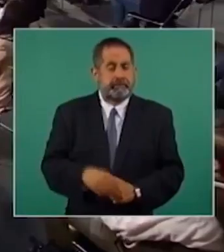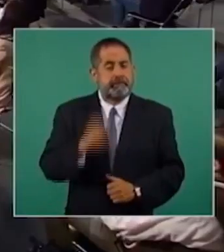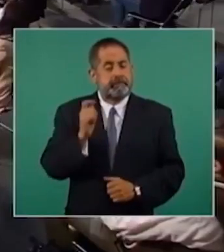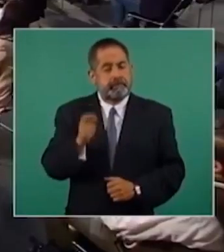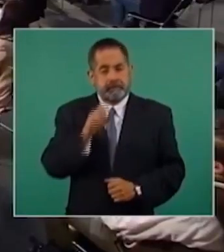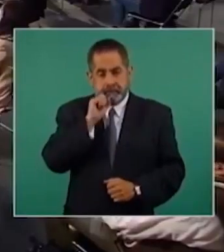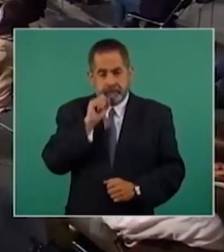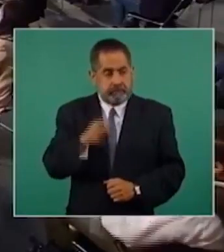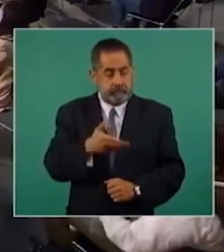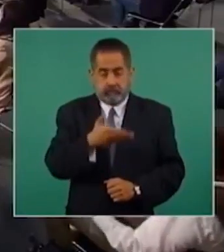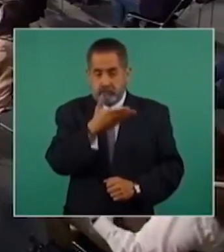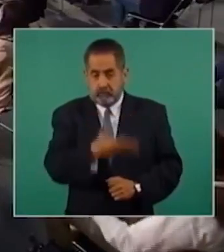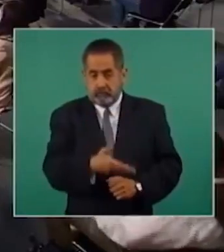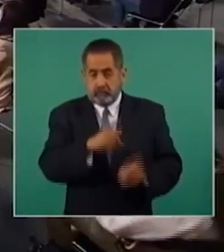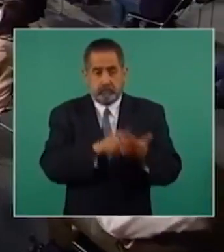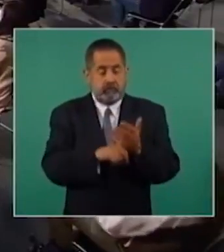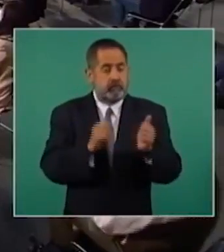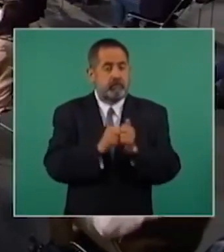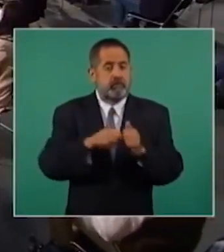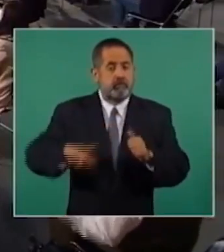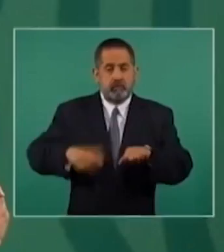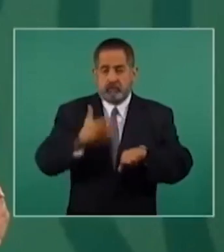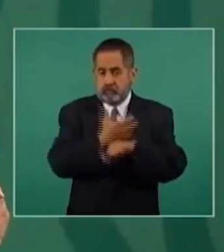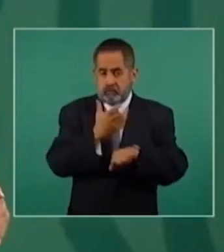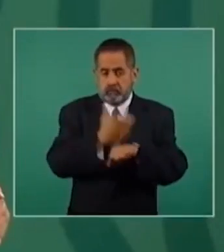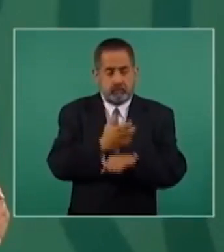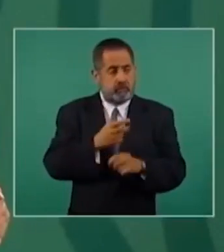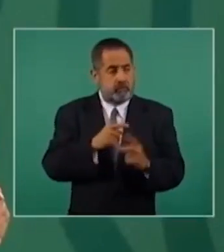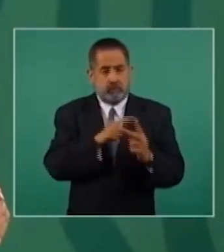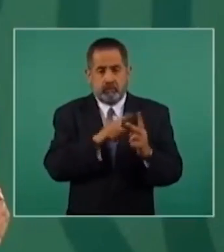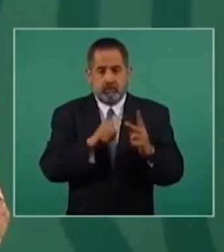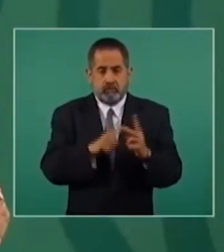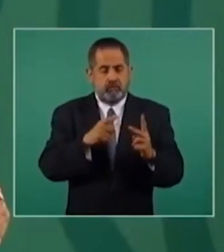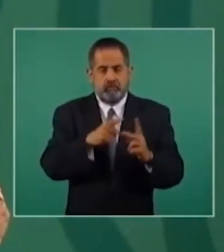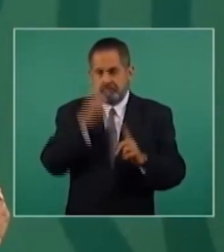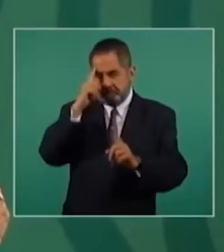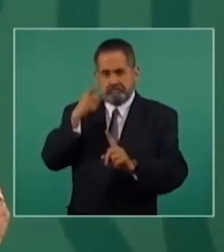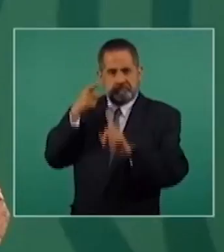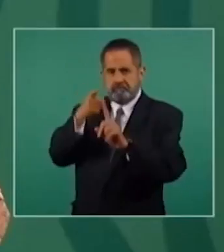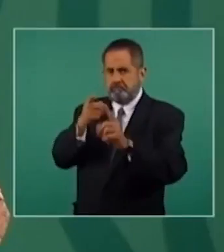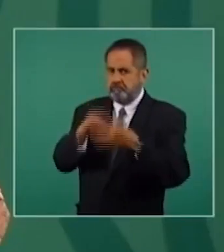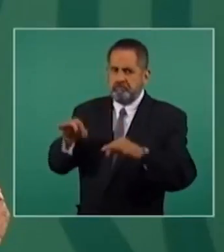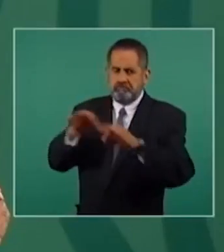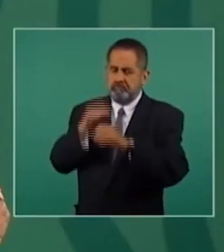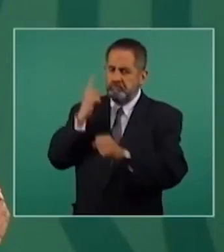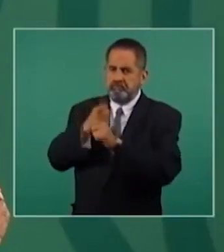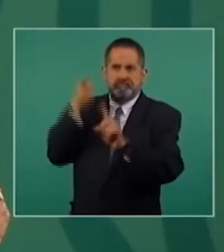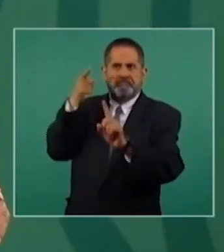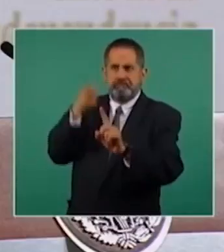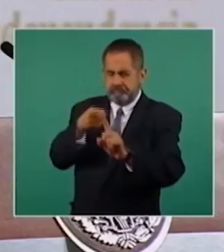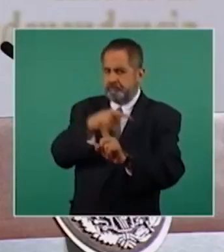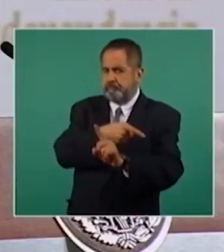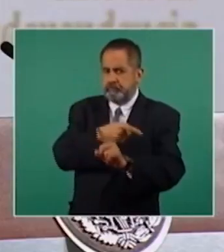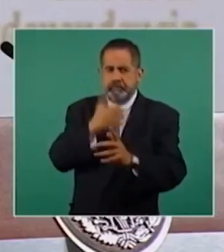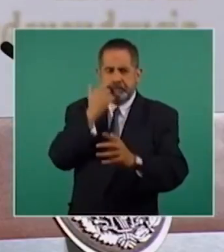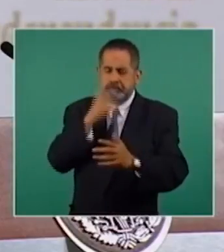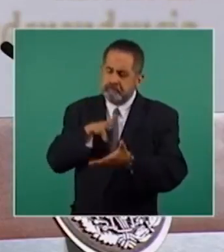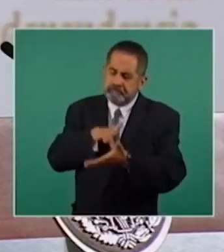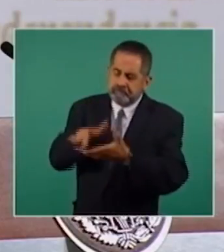de ella y del gobierno estadounidense, una prioridad el atender a